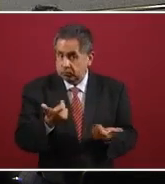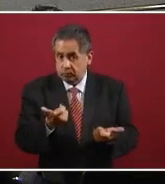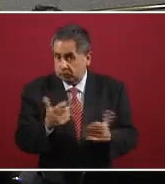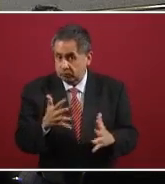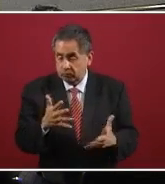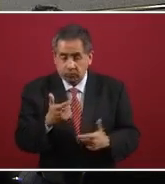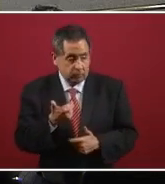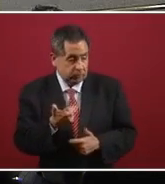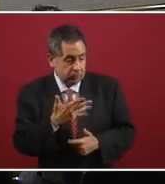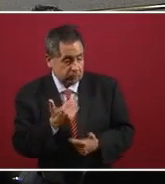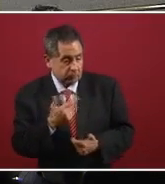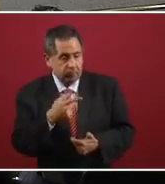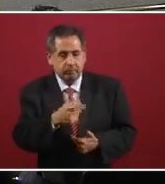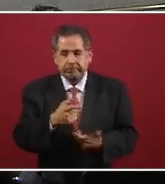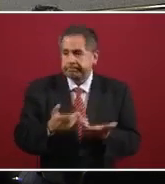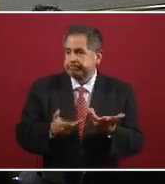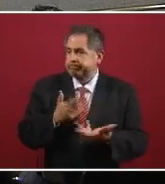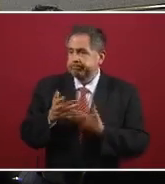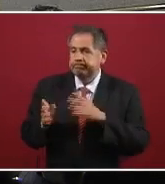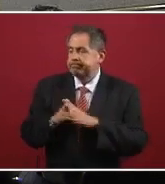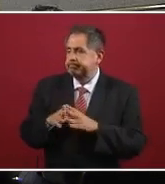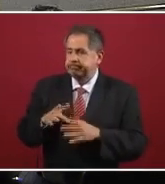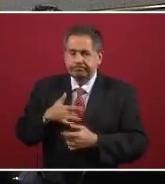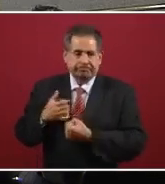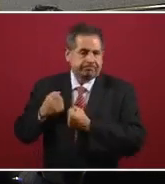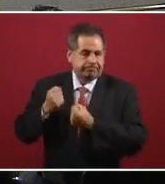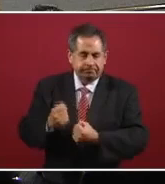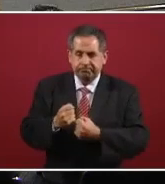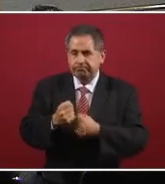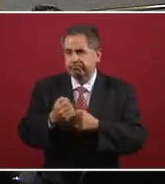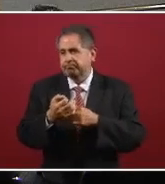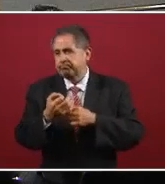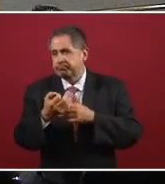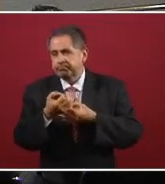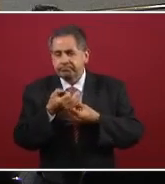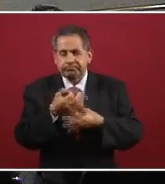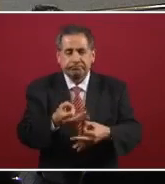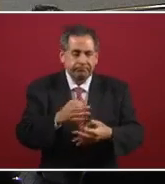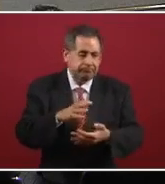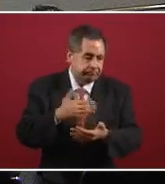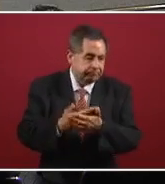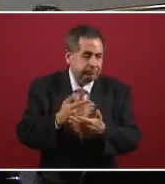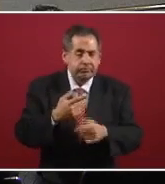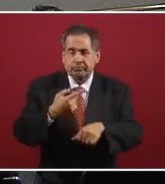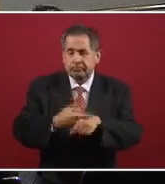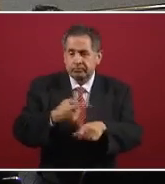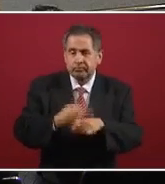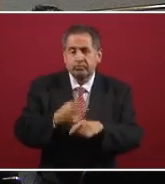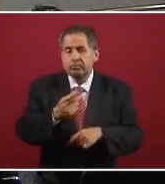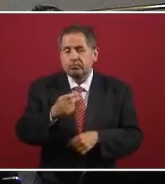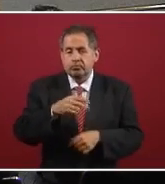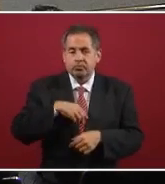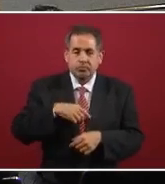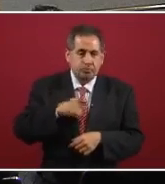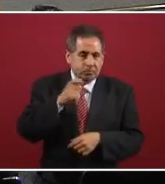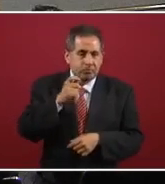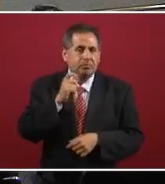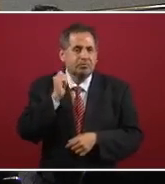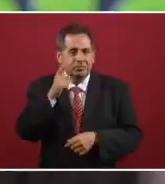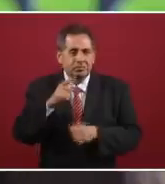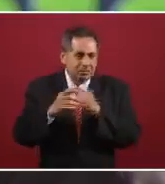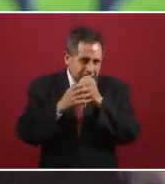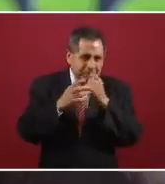económicos, evidentemente también tienen menos fortaleza para enfrentar situaciones como enfermedades, como el abuso de sustancias que afectan al